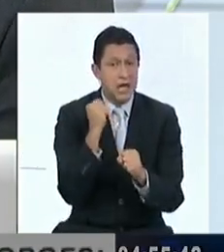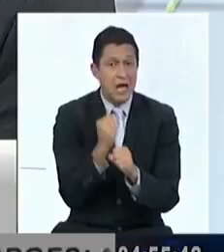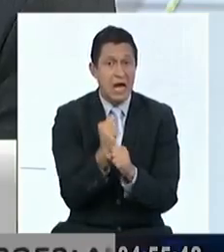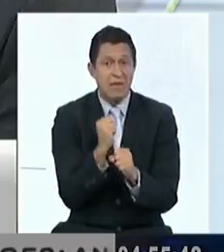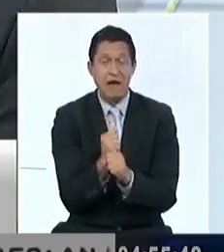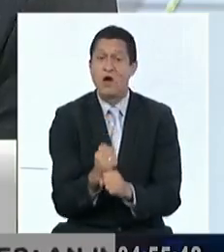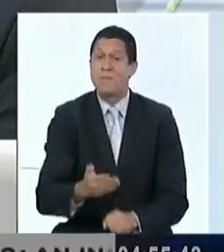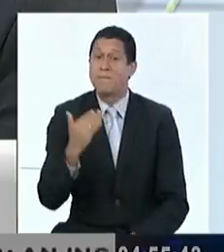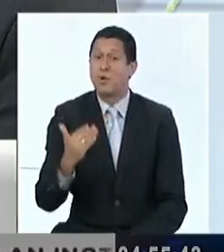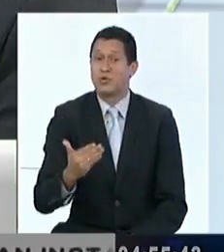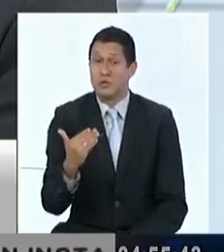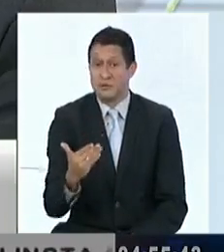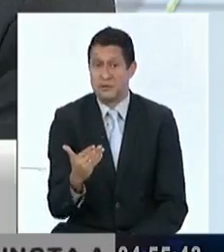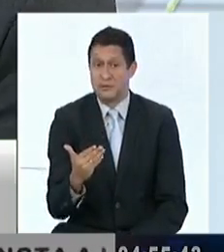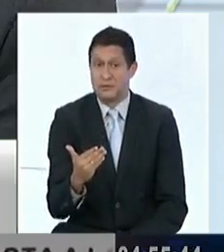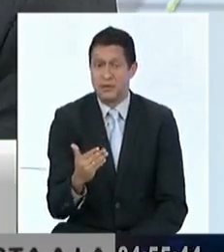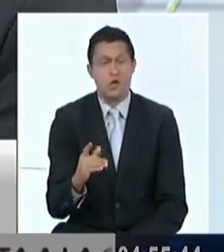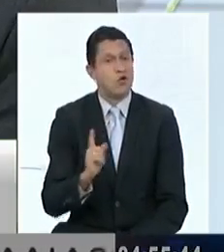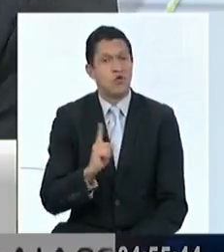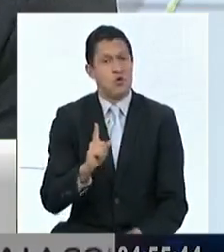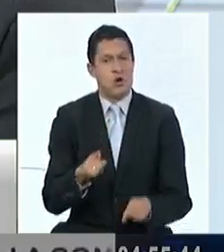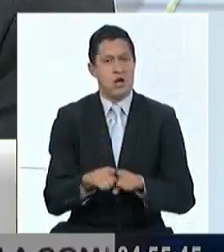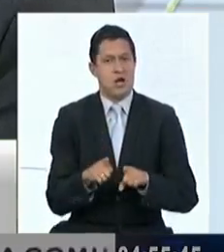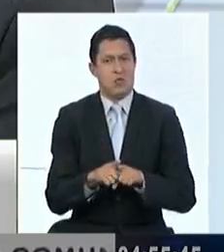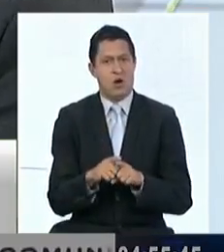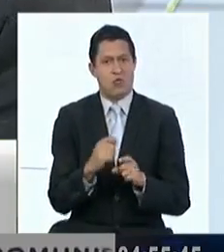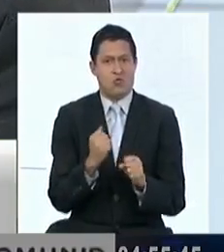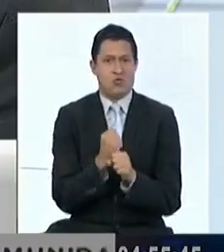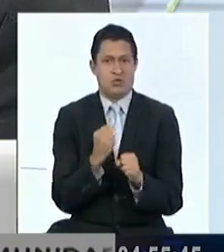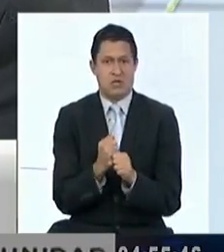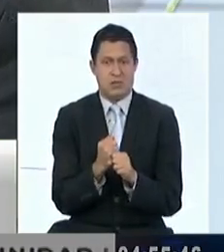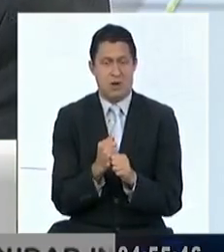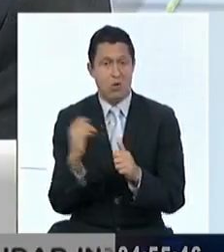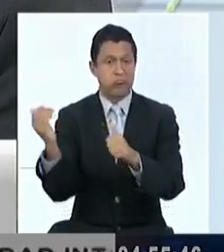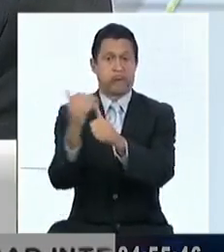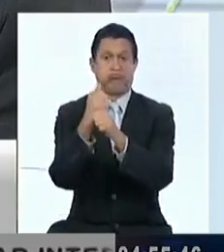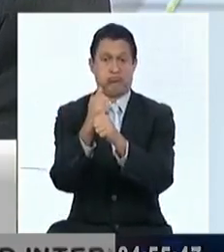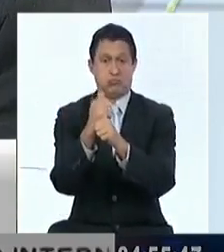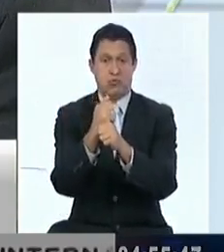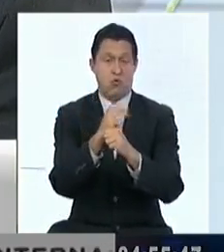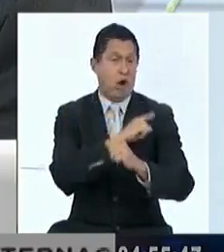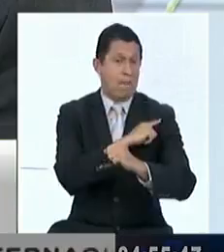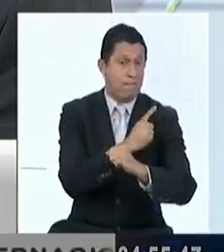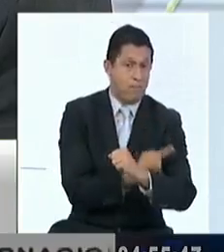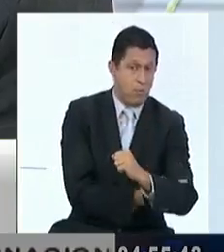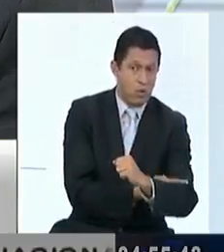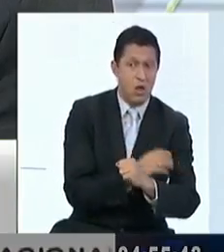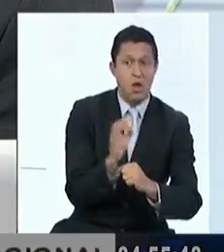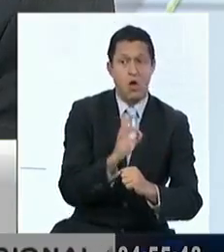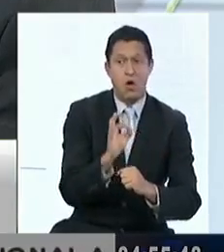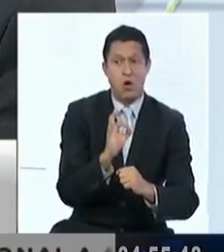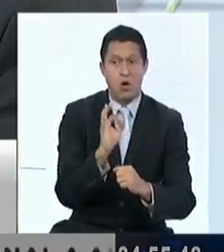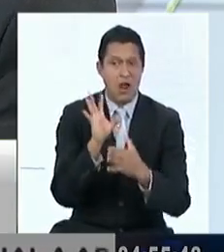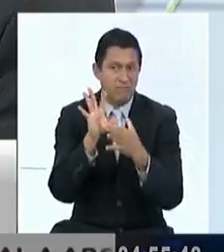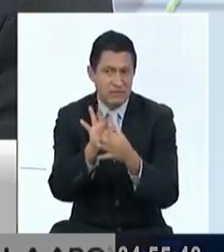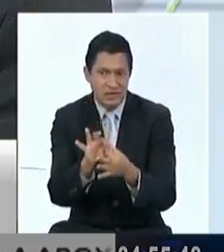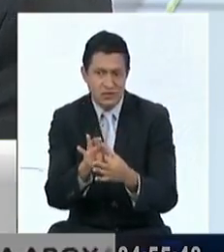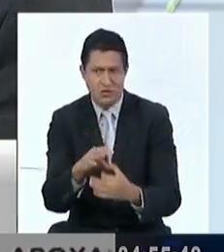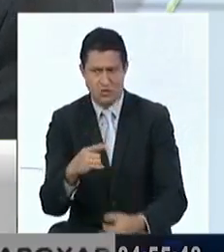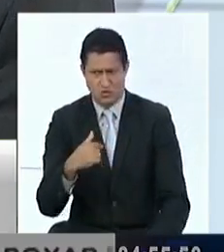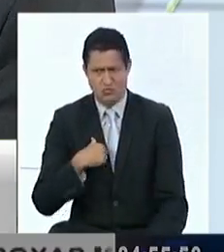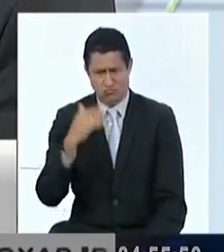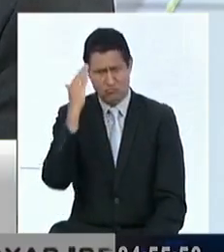significativas entonces no es lo mismo que un trabajador esté motivado al logro que esté motivado el poder o que esté motivado en la afiliación si yo logro